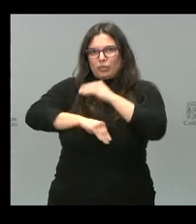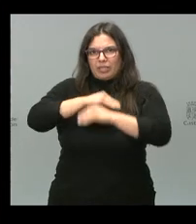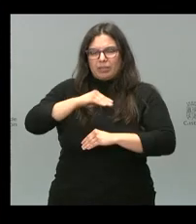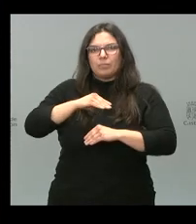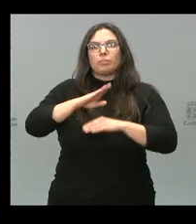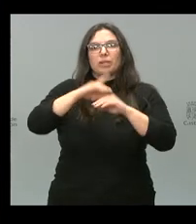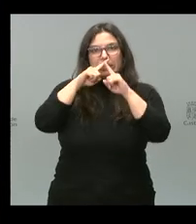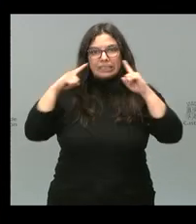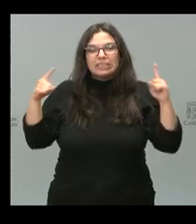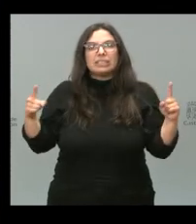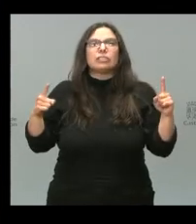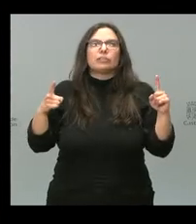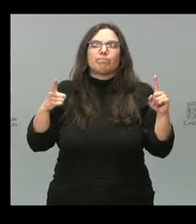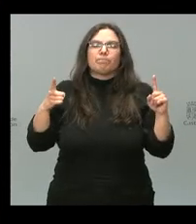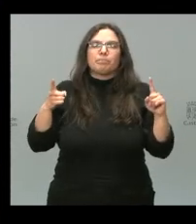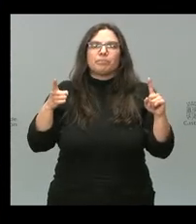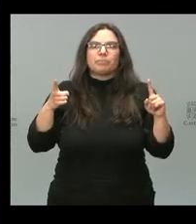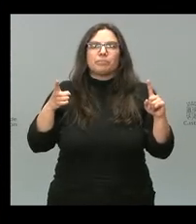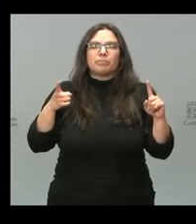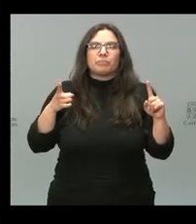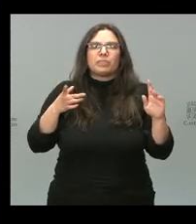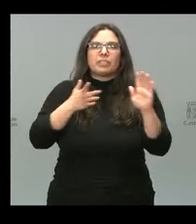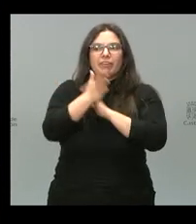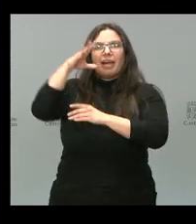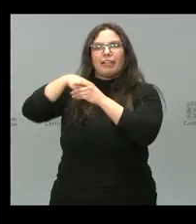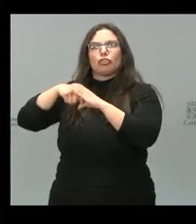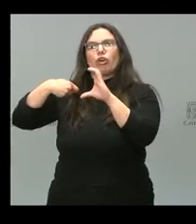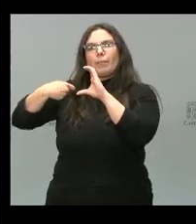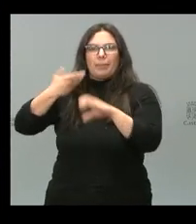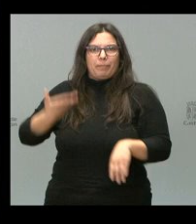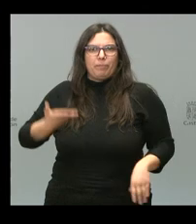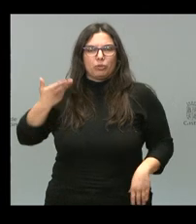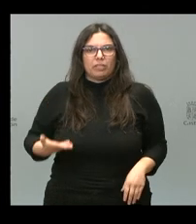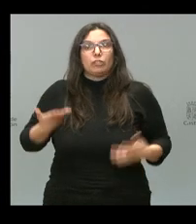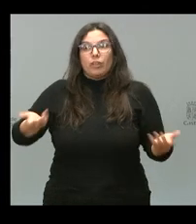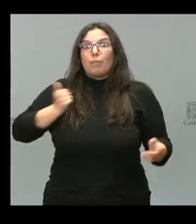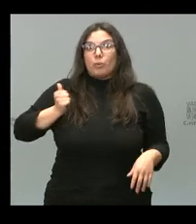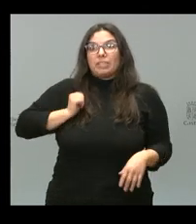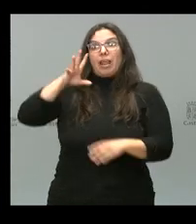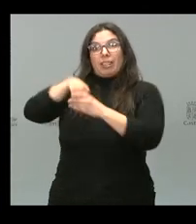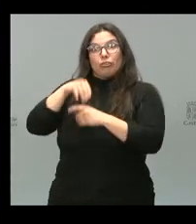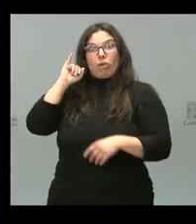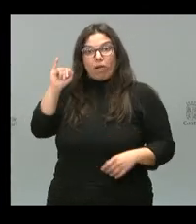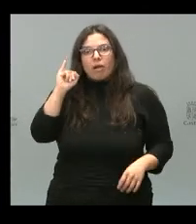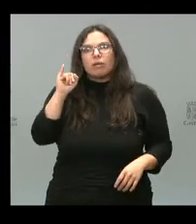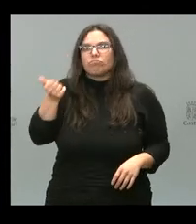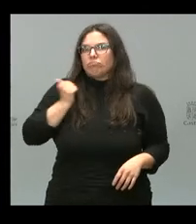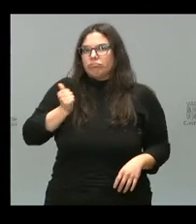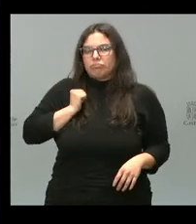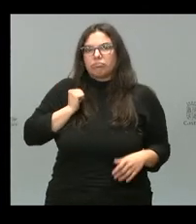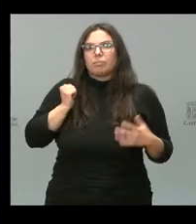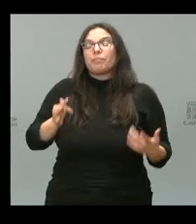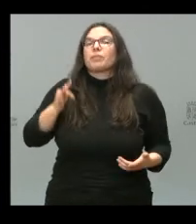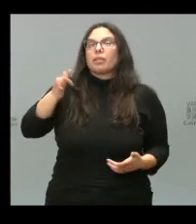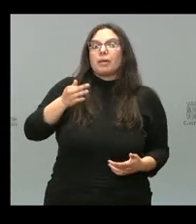ejercicio de que no supone el estar en cámara española por lo tanto vamos a aprovechar esa circunstancia y Bueno yo creo que además aquí